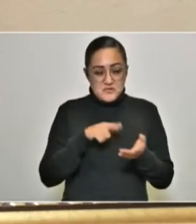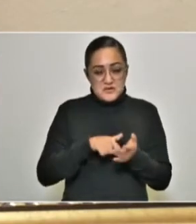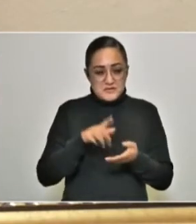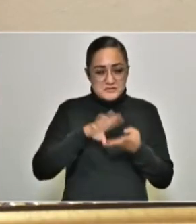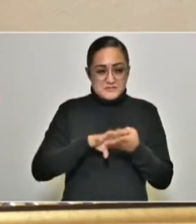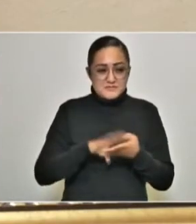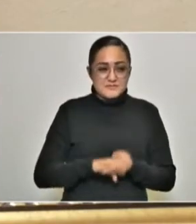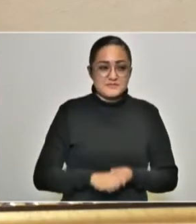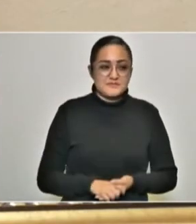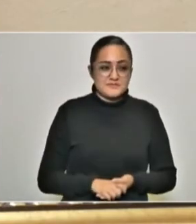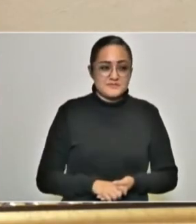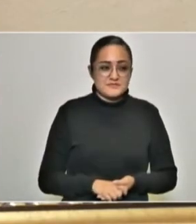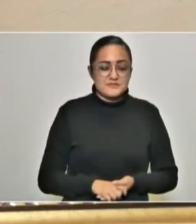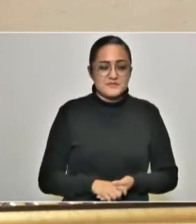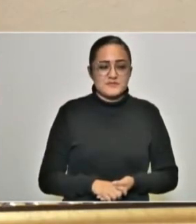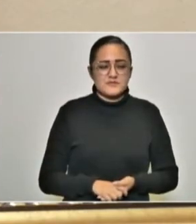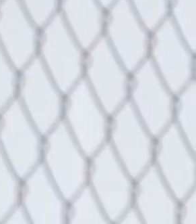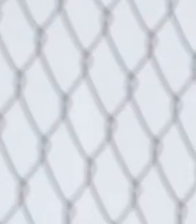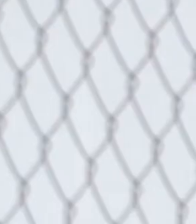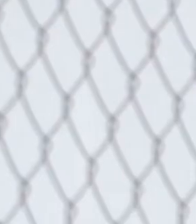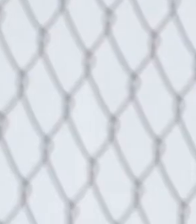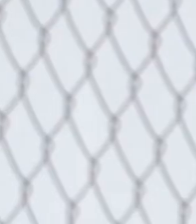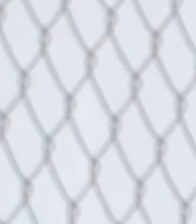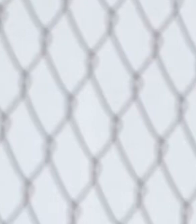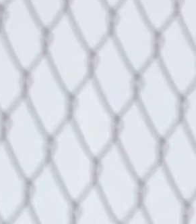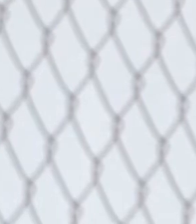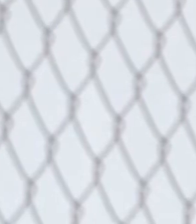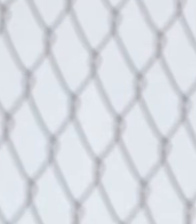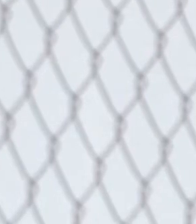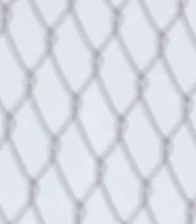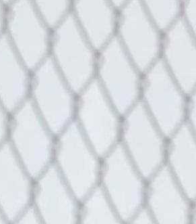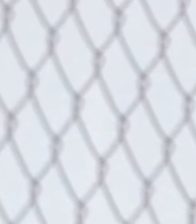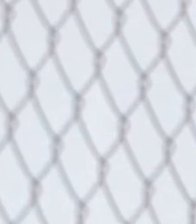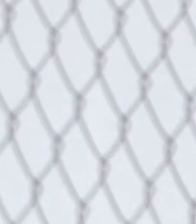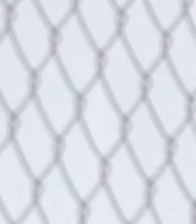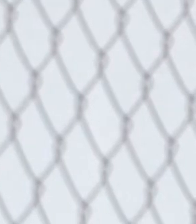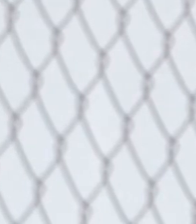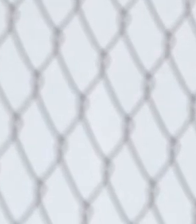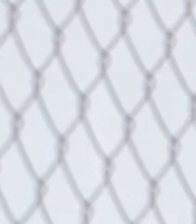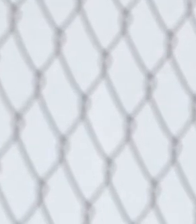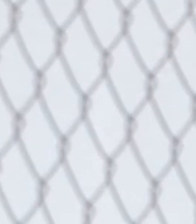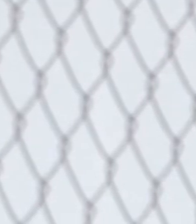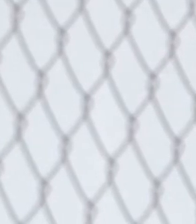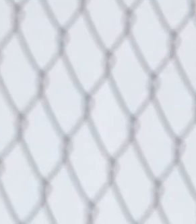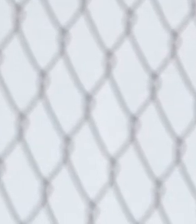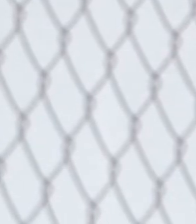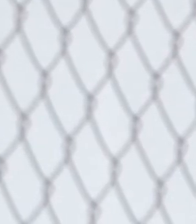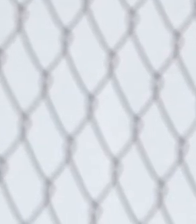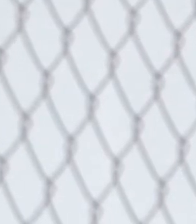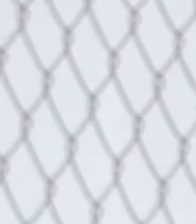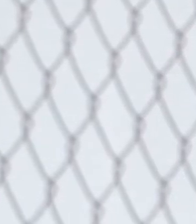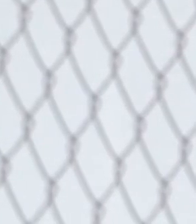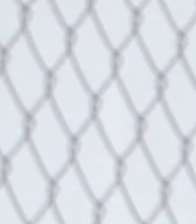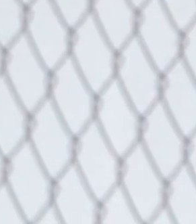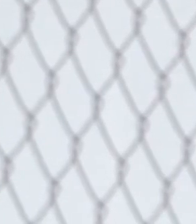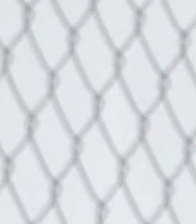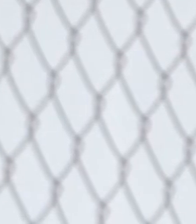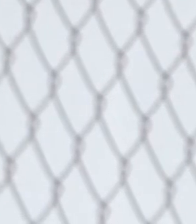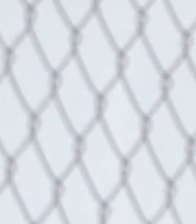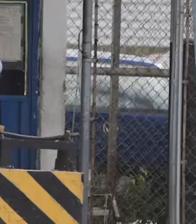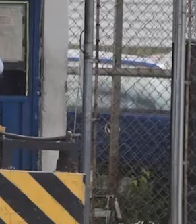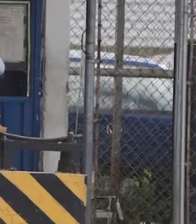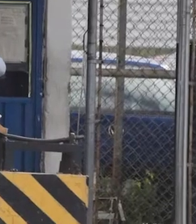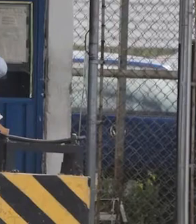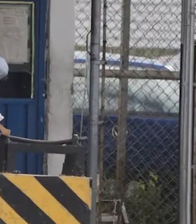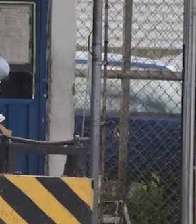licenciada patricia olarte córdoba directora general de defensoría de oficio del gobierno de puebla a revisar junto con la dirección de